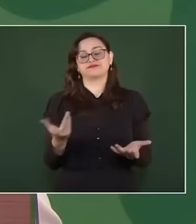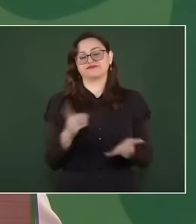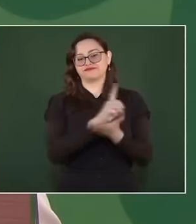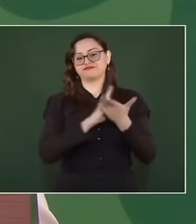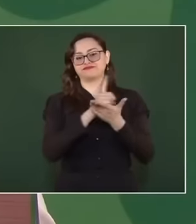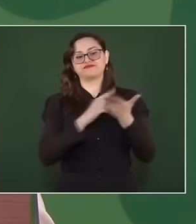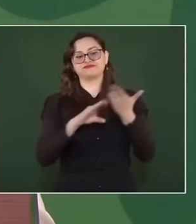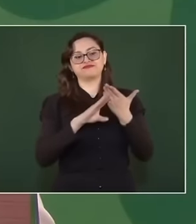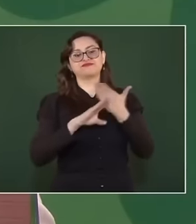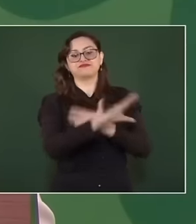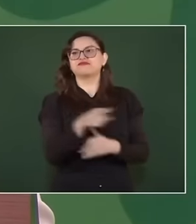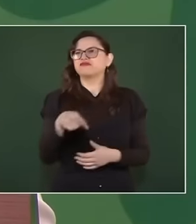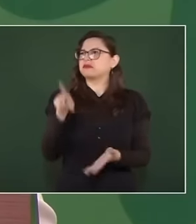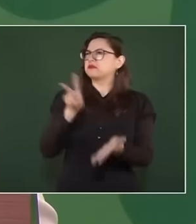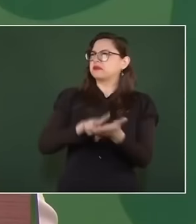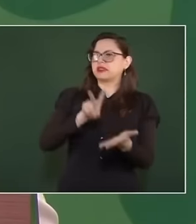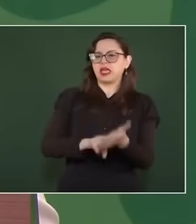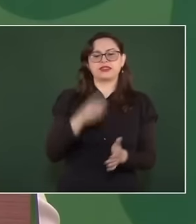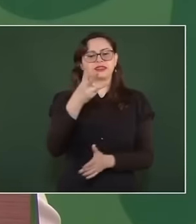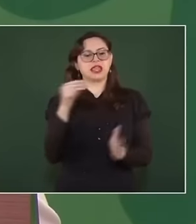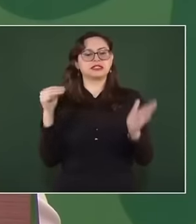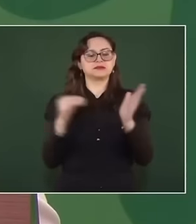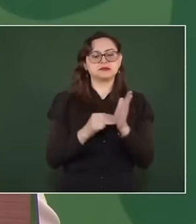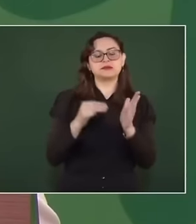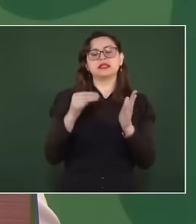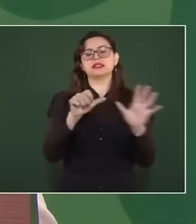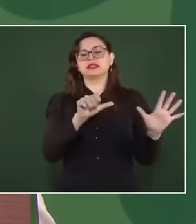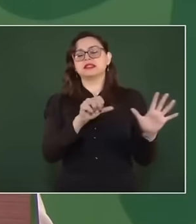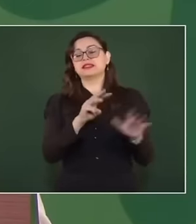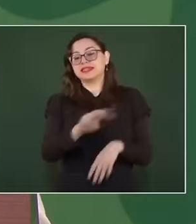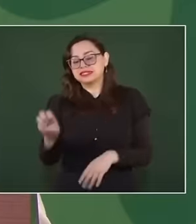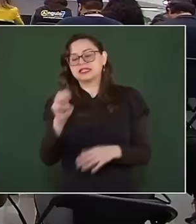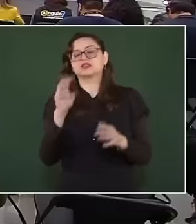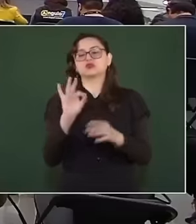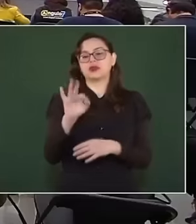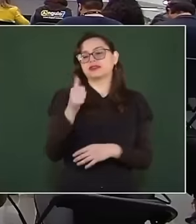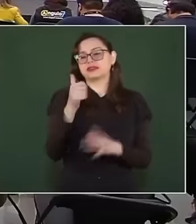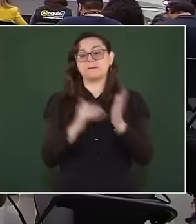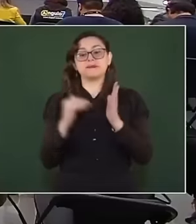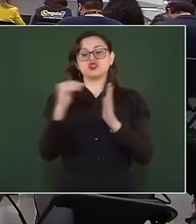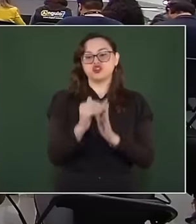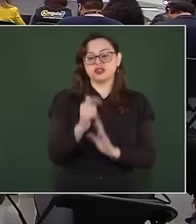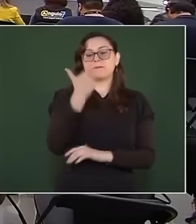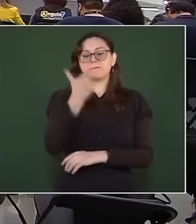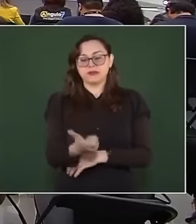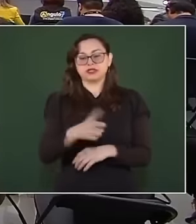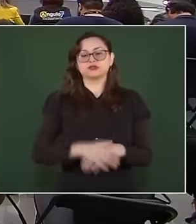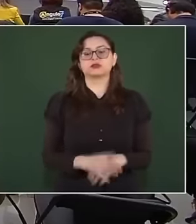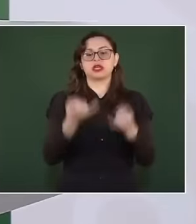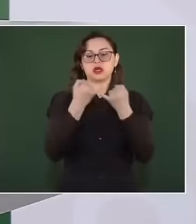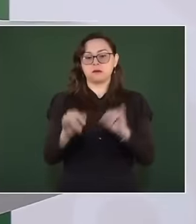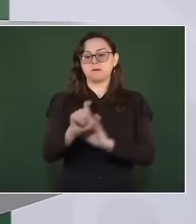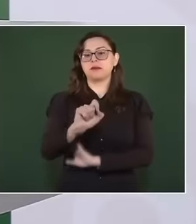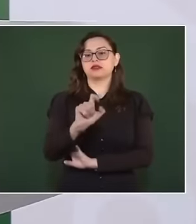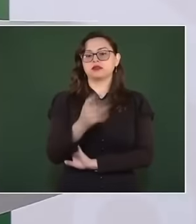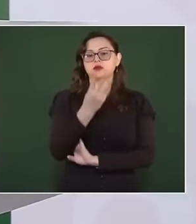evaluada en 3346 millones de pesos y su inauguración tuvo lugar el